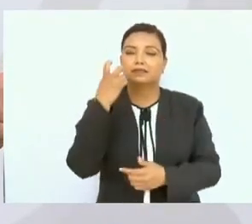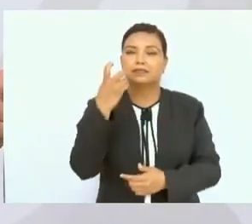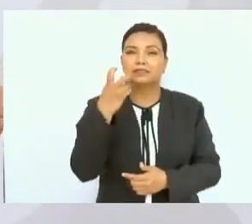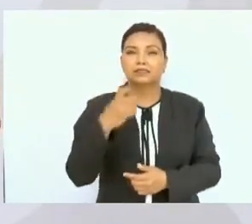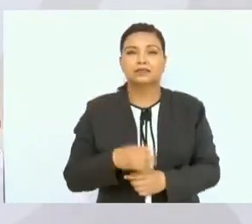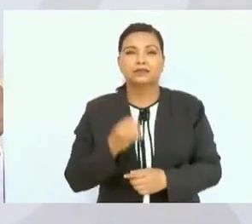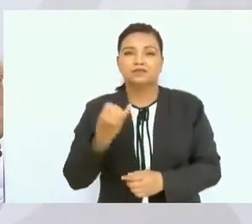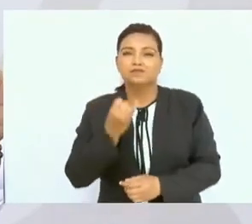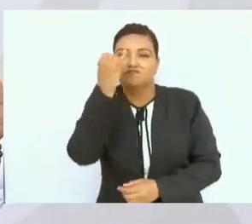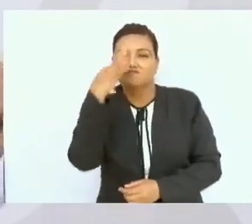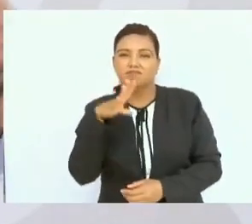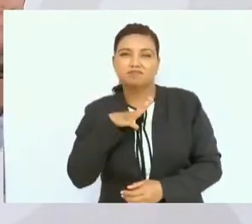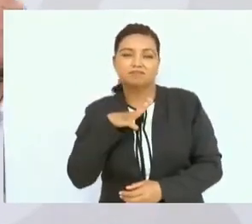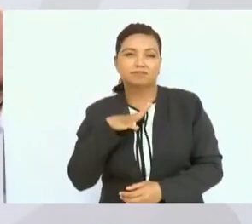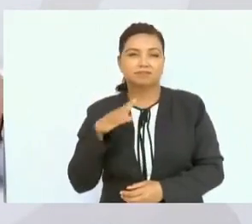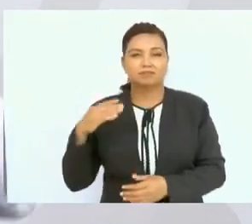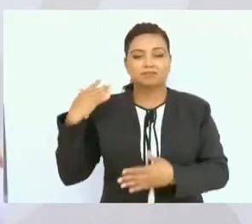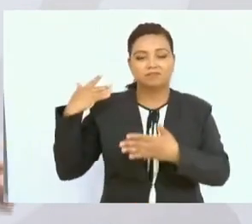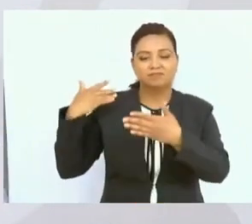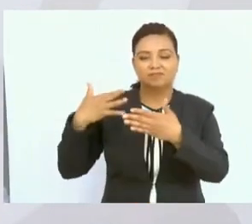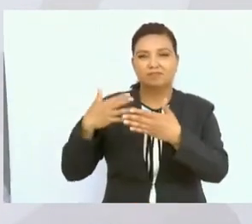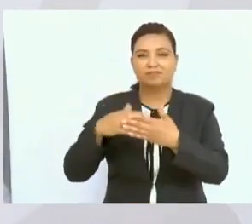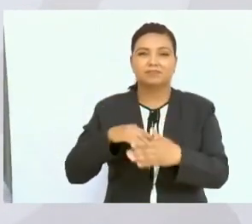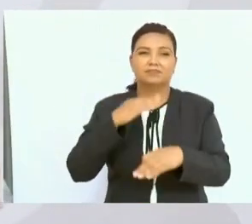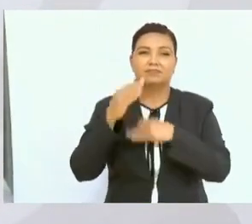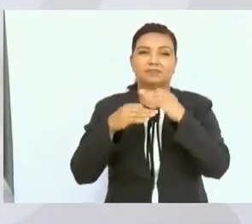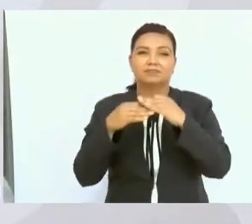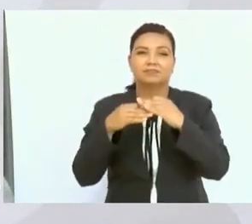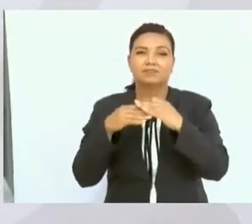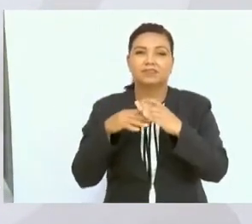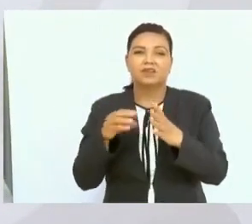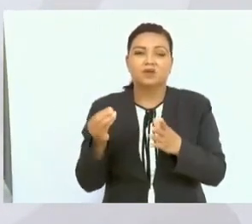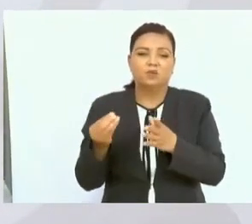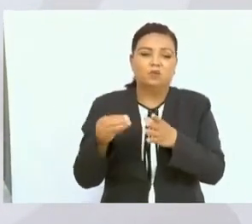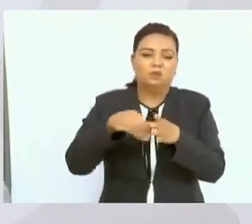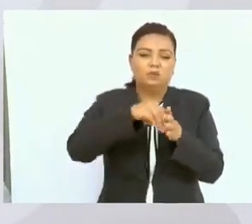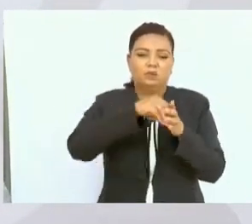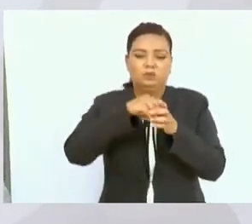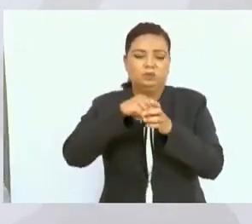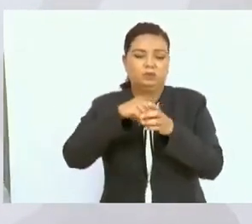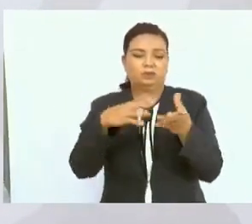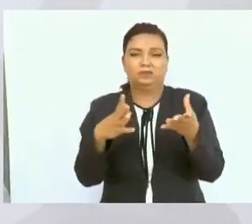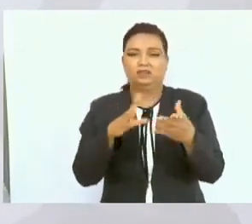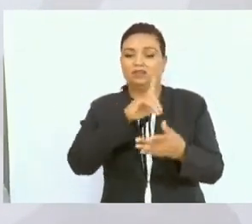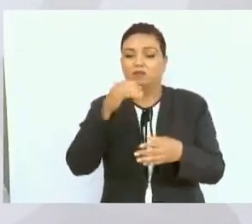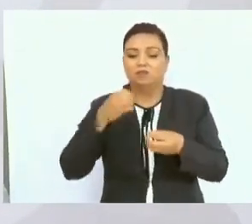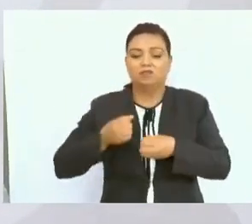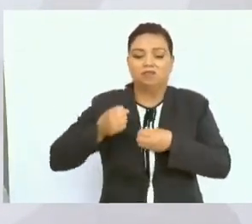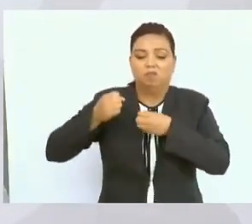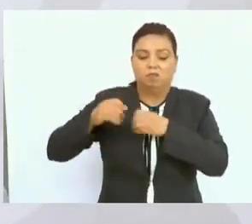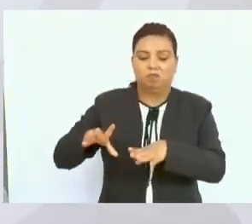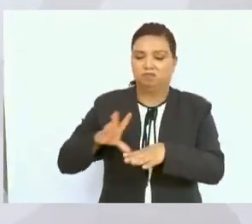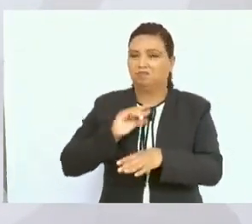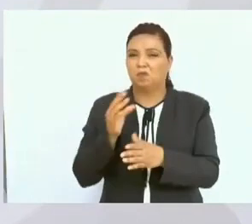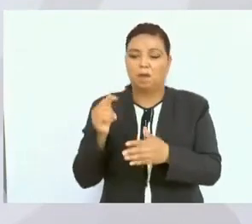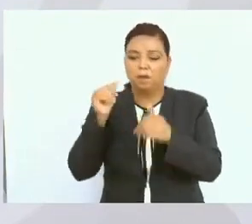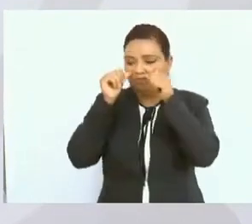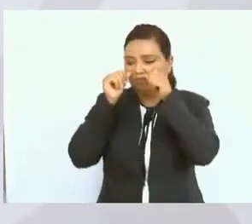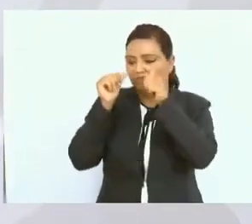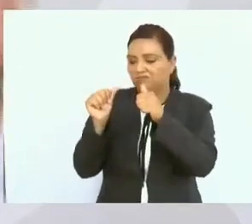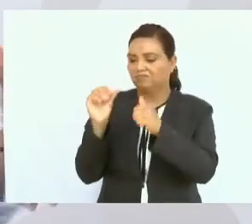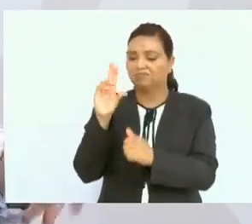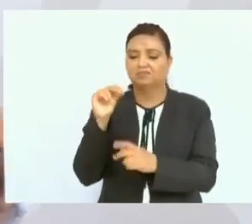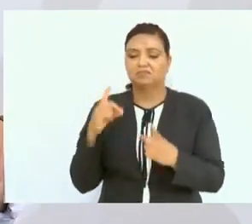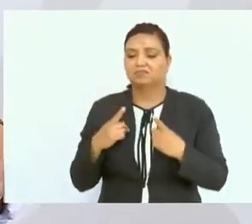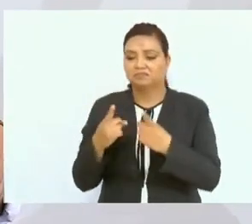estas imágenes tradicionales de la saturación: haber abandonado o haber dejado de ponerle la atención